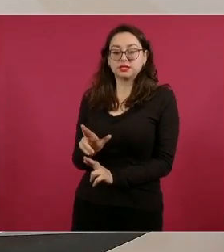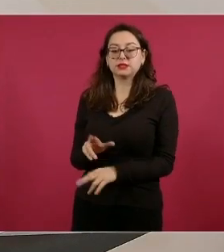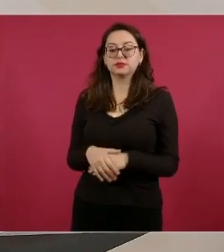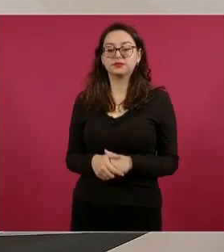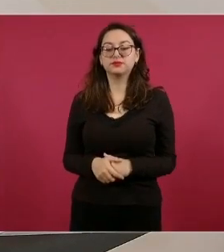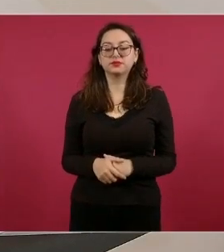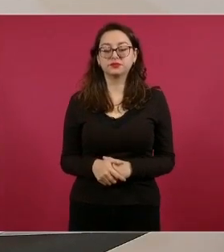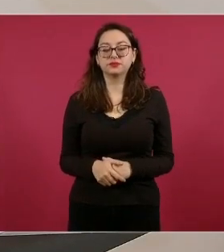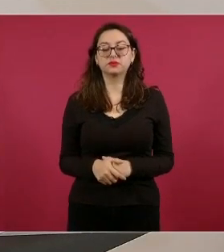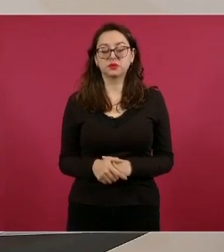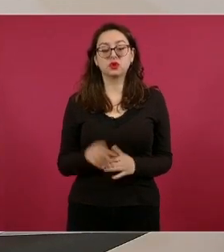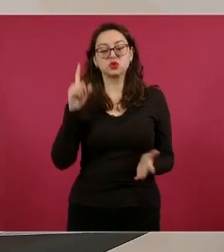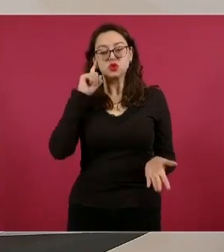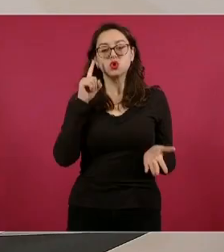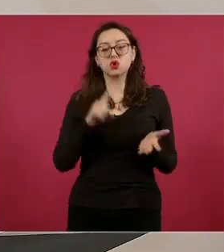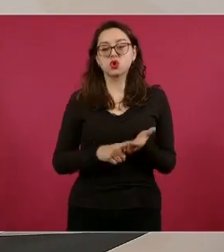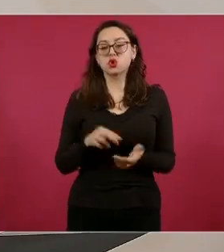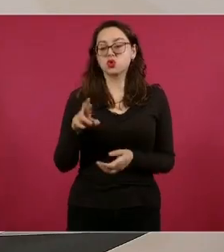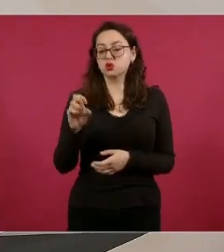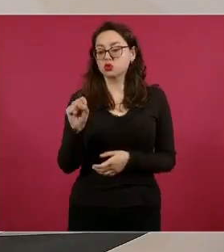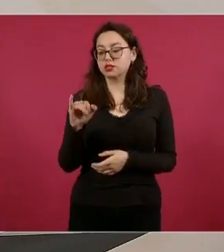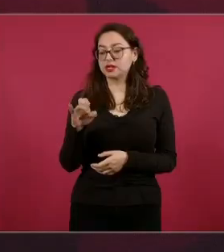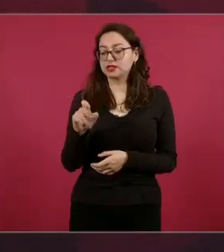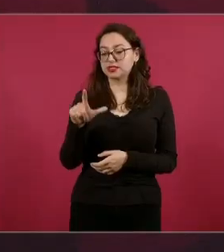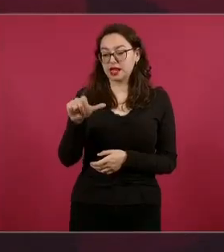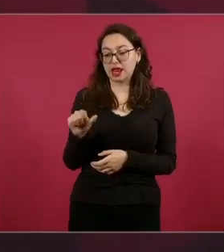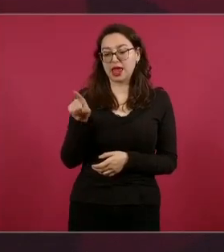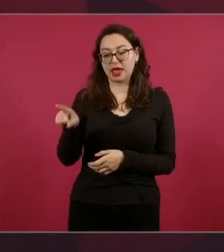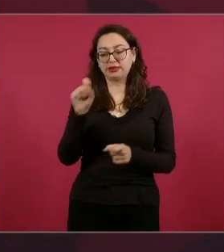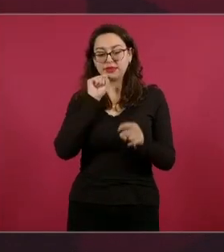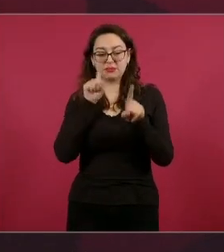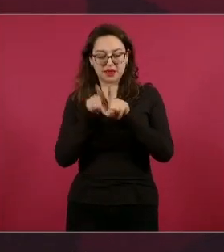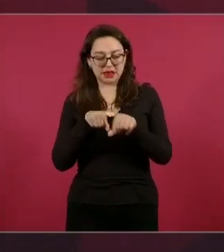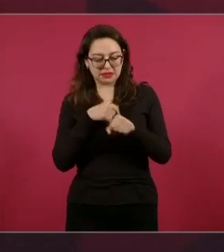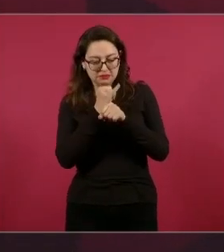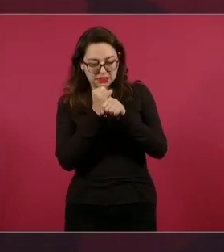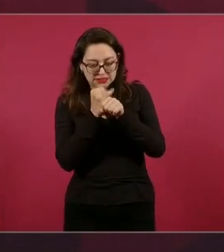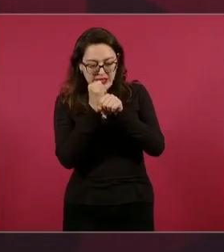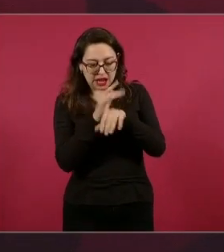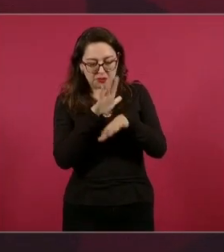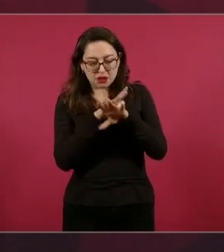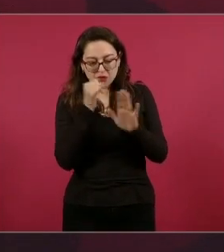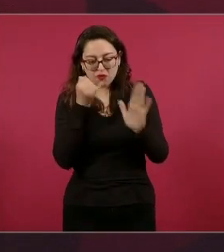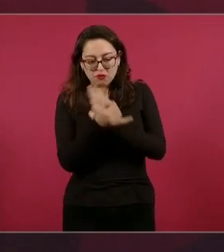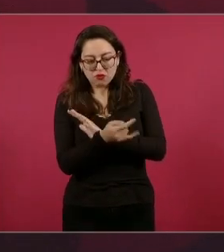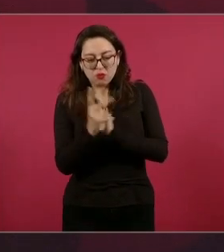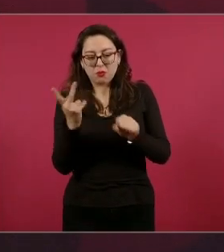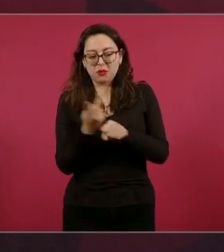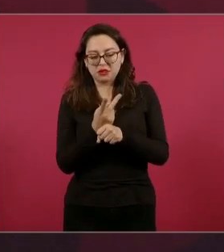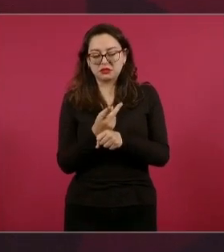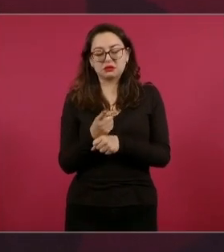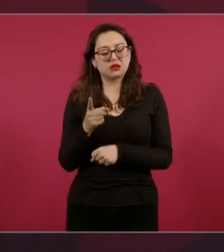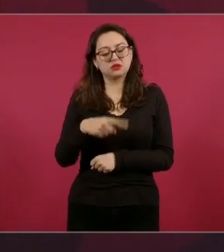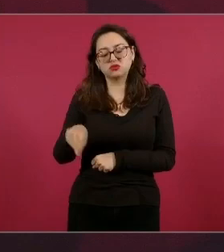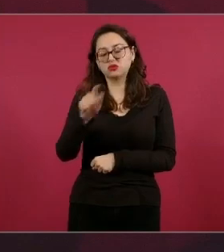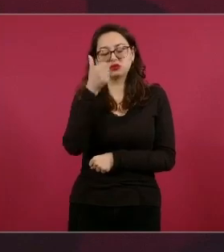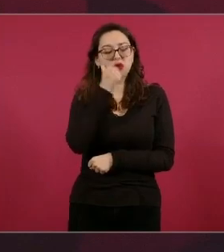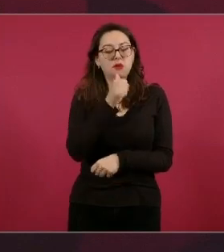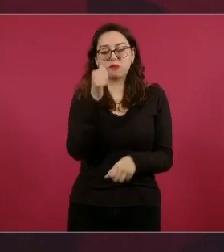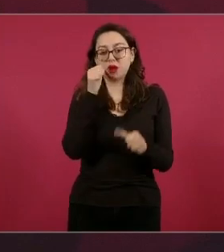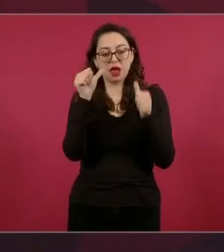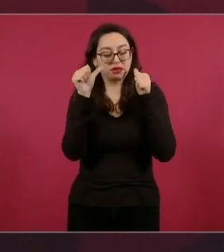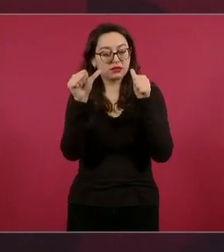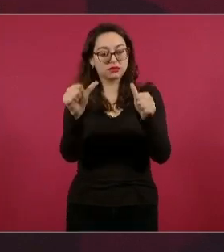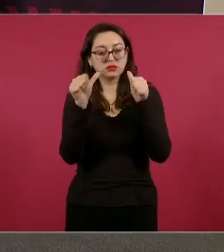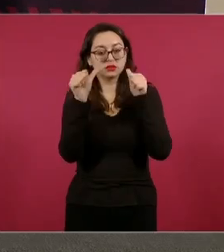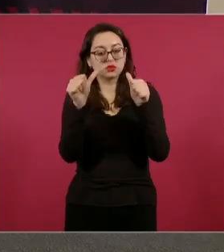Rosa Isela una respuesta, sí, porque lo plantearon la vez pasada y ellos están pendientes de las conferencias.